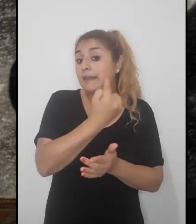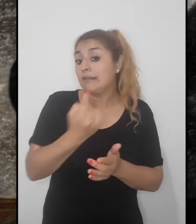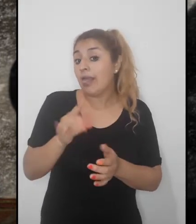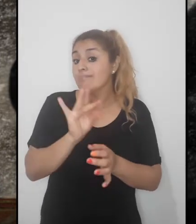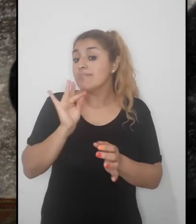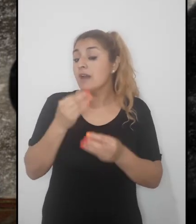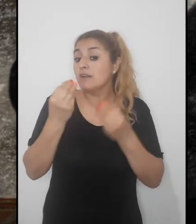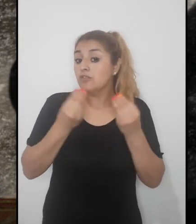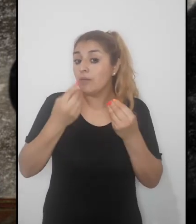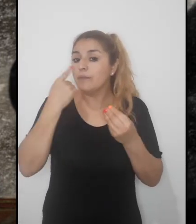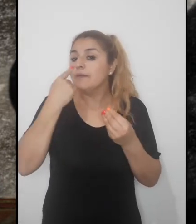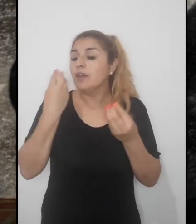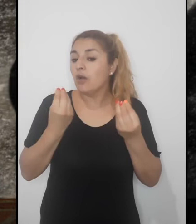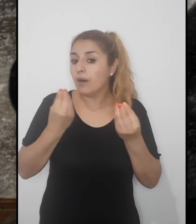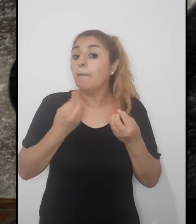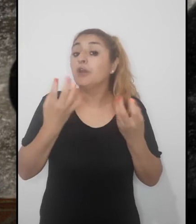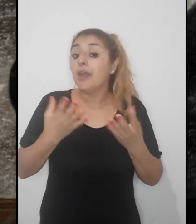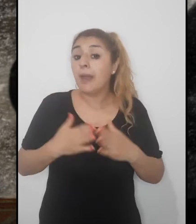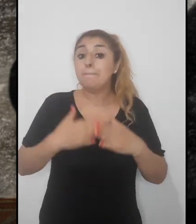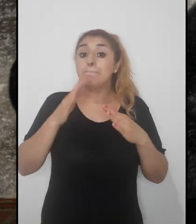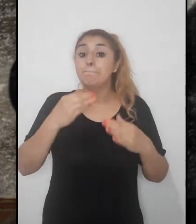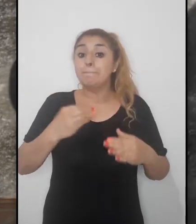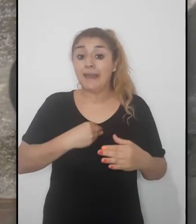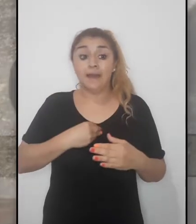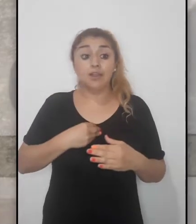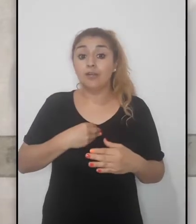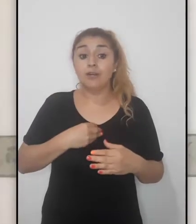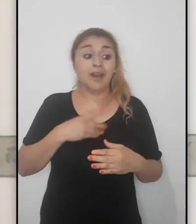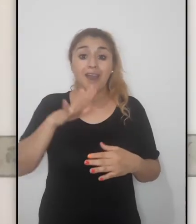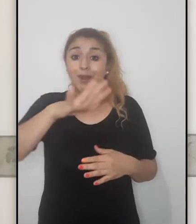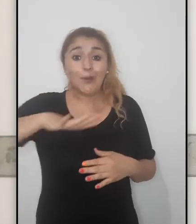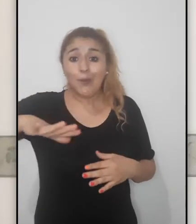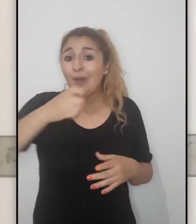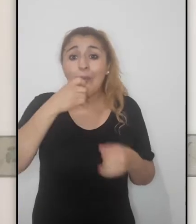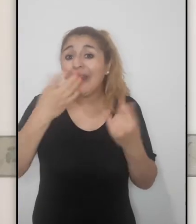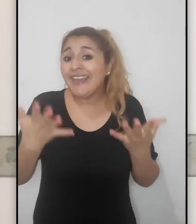él el pecado está a la puerta porque fallar